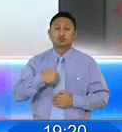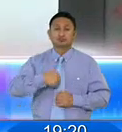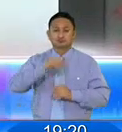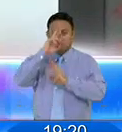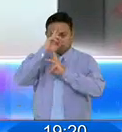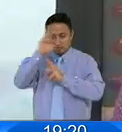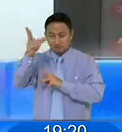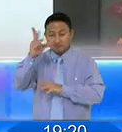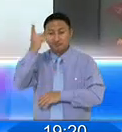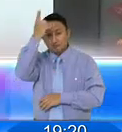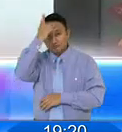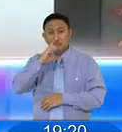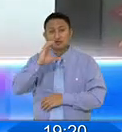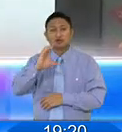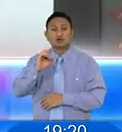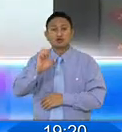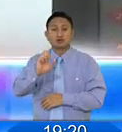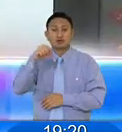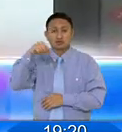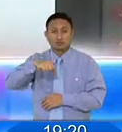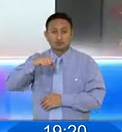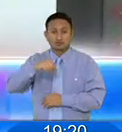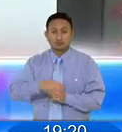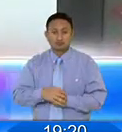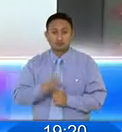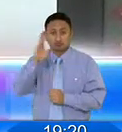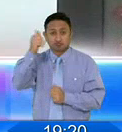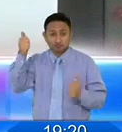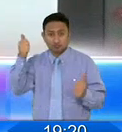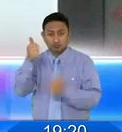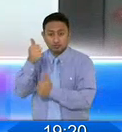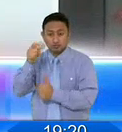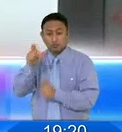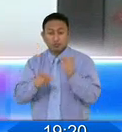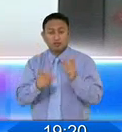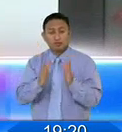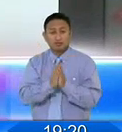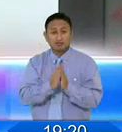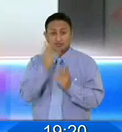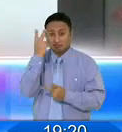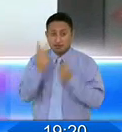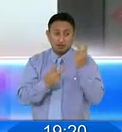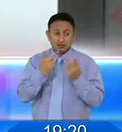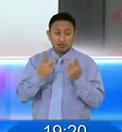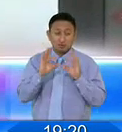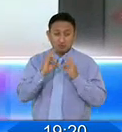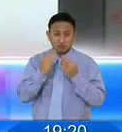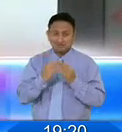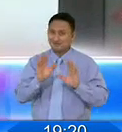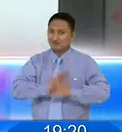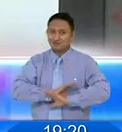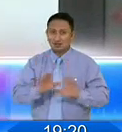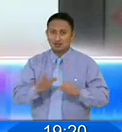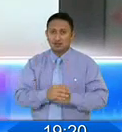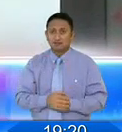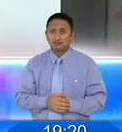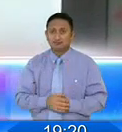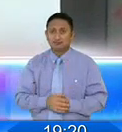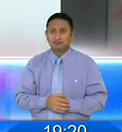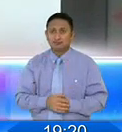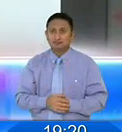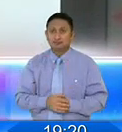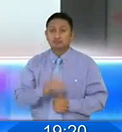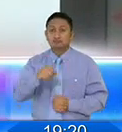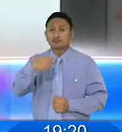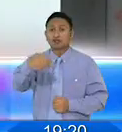las decisiones del COE Nacional, nos vamos a someter a ella y vamos a pedir a la ciudadanía que no visite a sus familiares, sino que sea